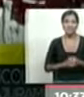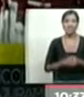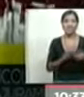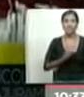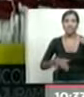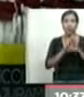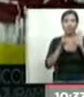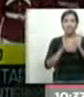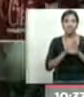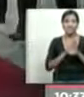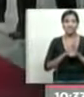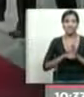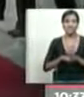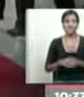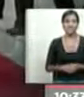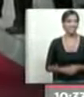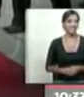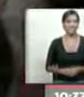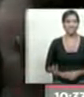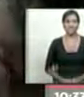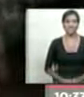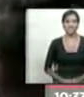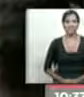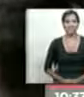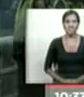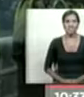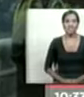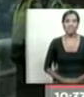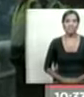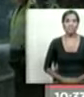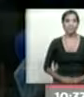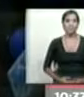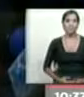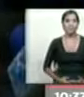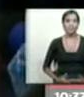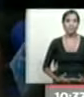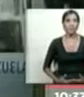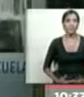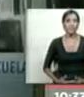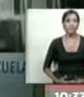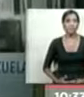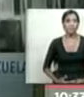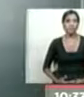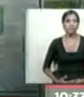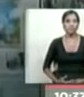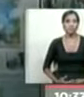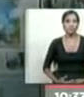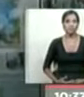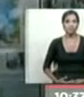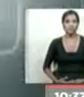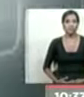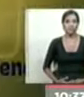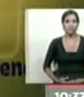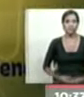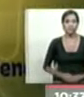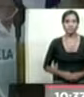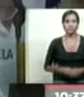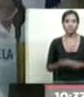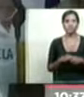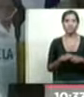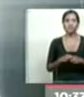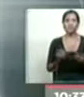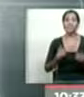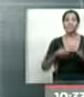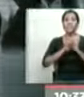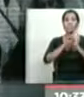República Bolivariana de Venezuela. Con lo cual, no les quedó otro camino que salir de su zona de confort virtual y simbólica de las